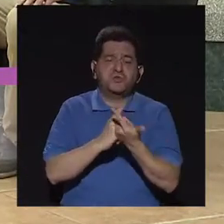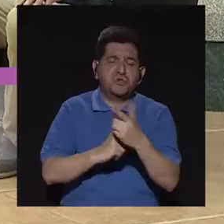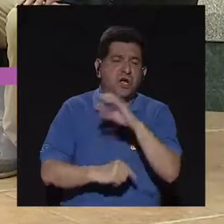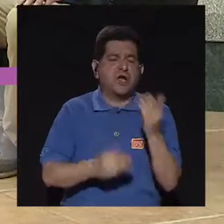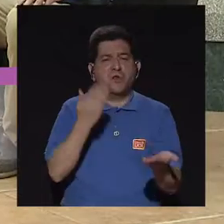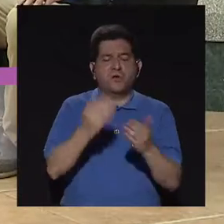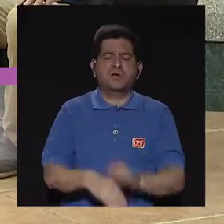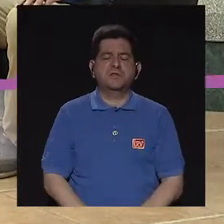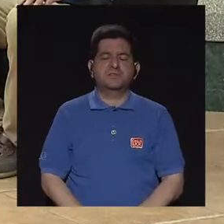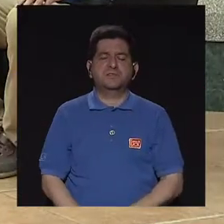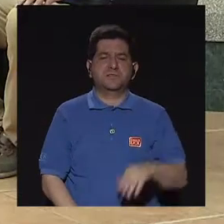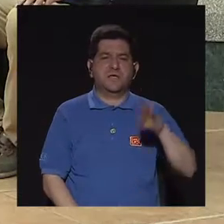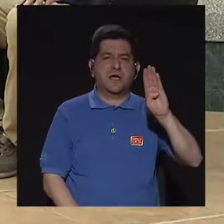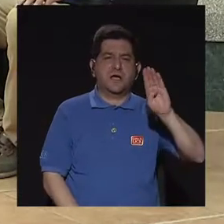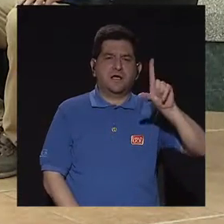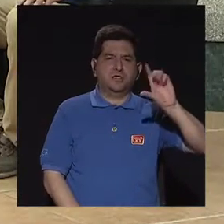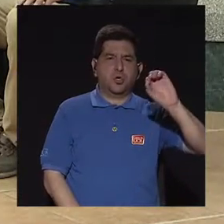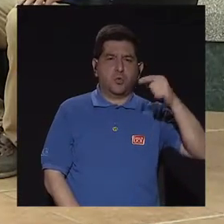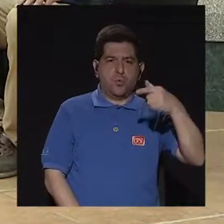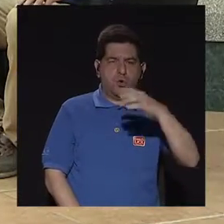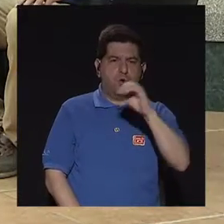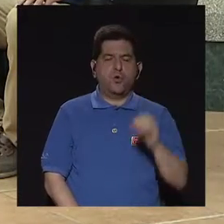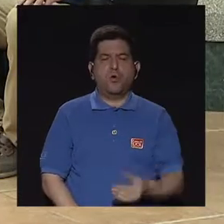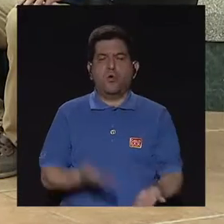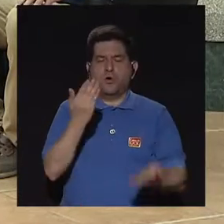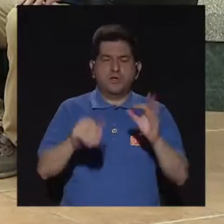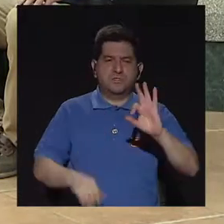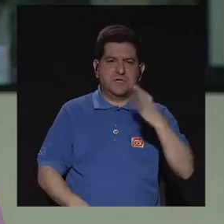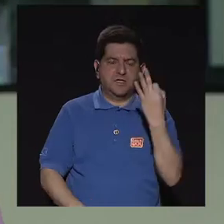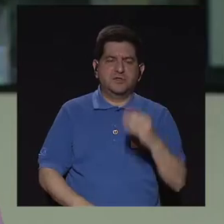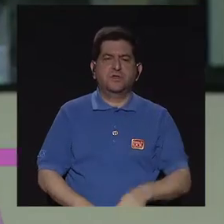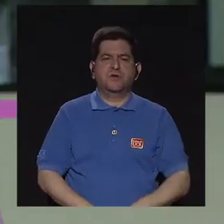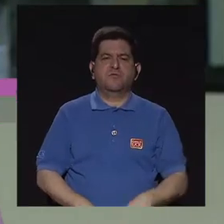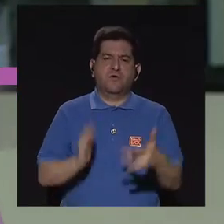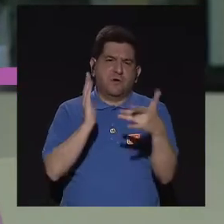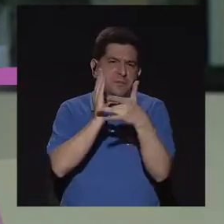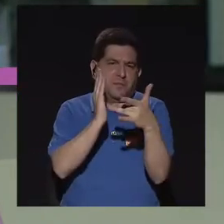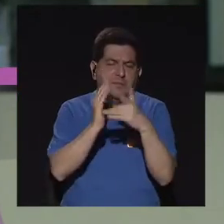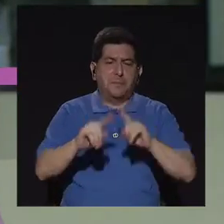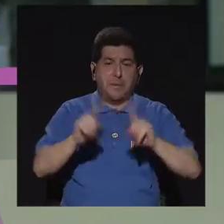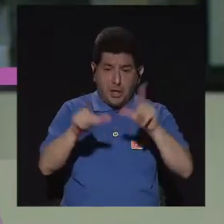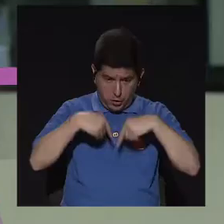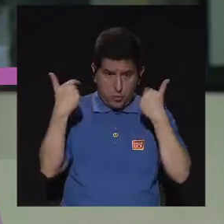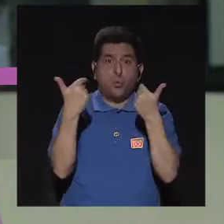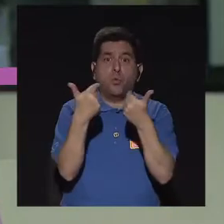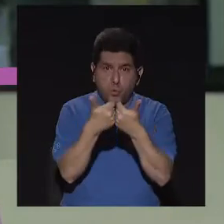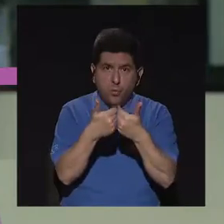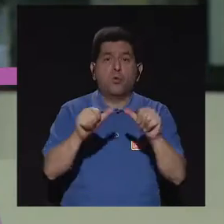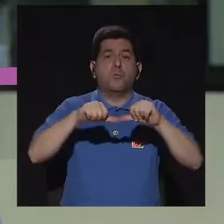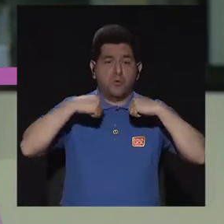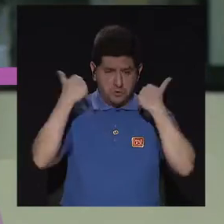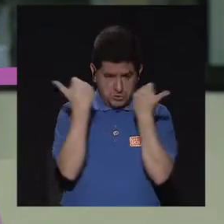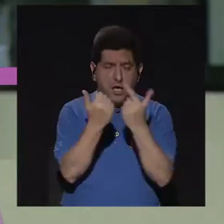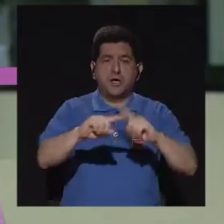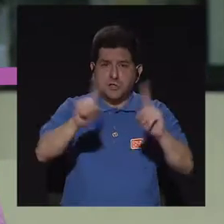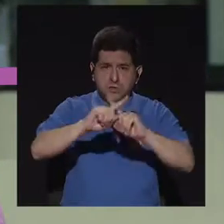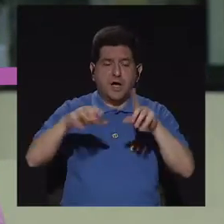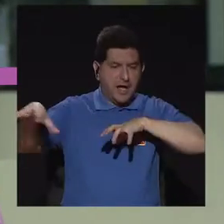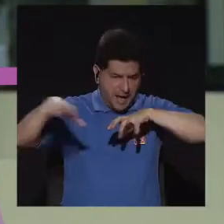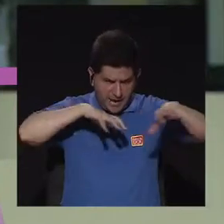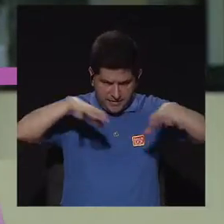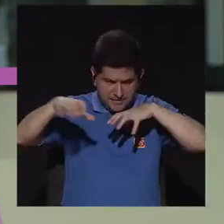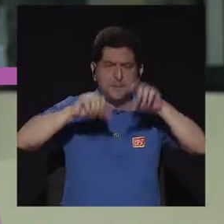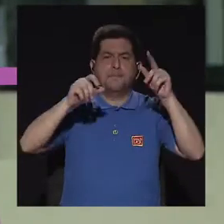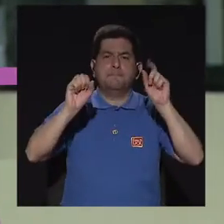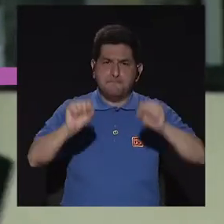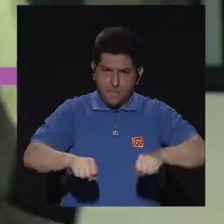uno que otro blog o foro o medios, digamos, virtuales. Pero también existen grupos, asociaciones, hay muchas